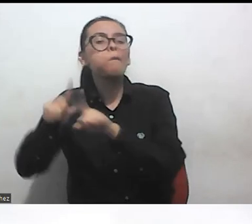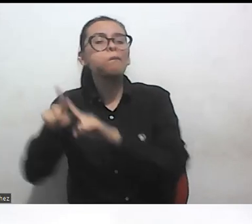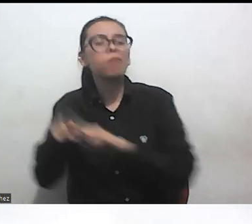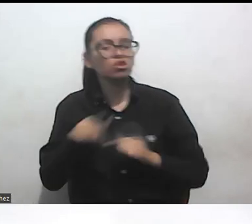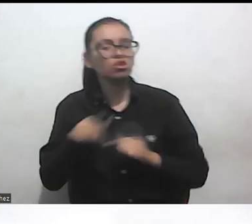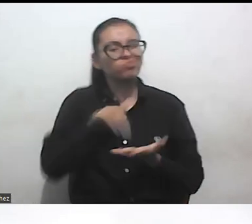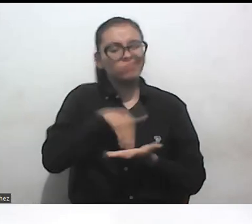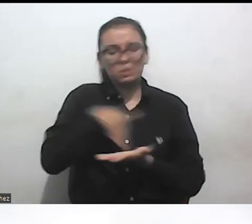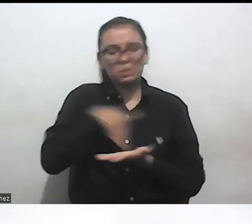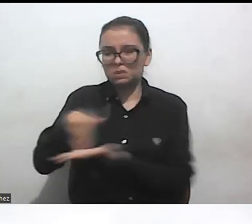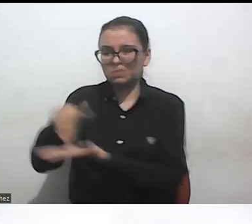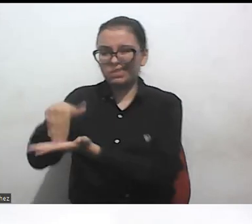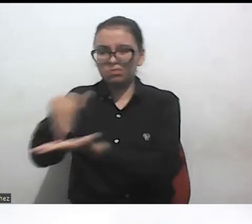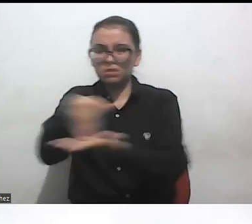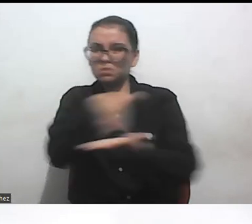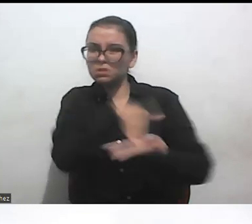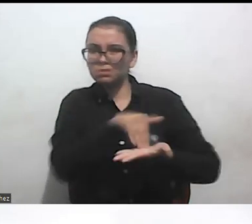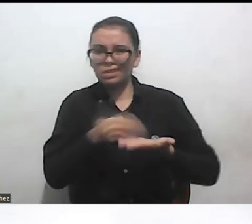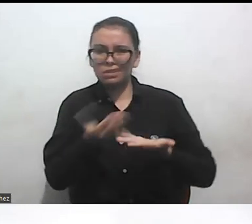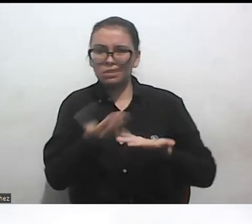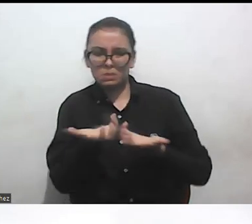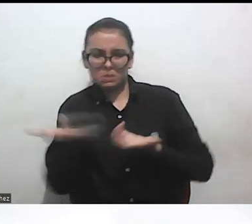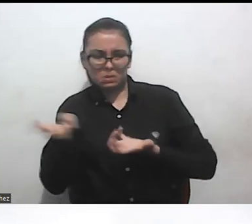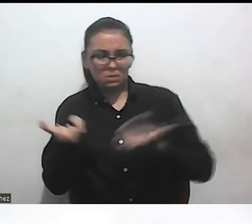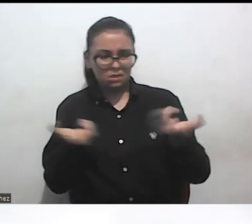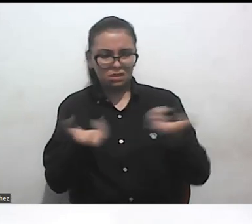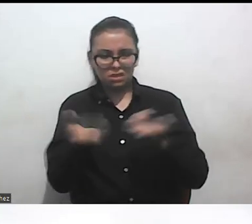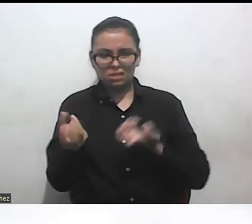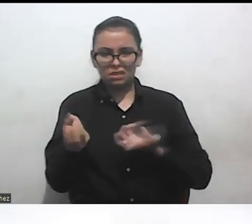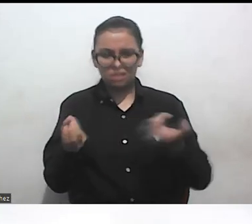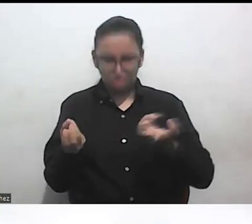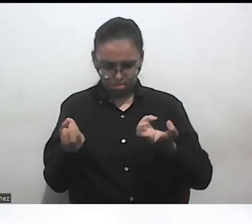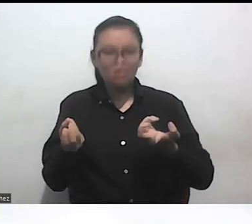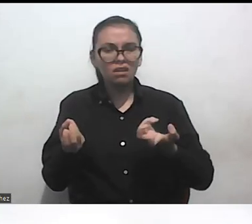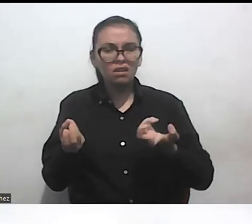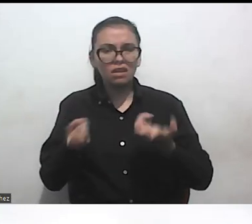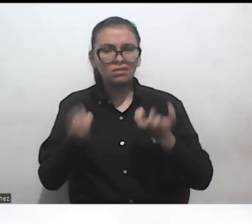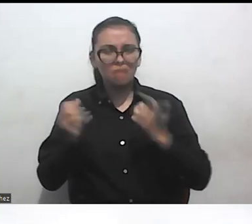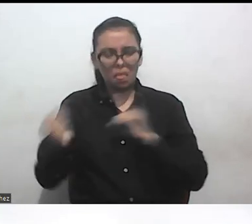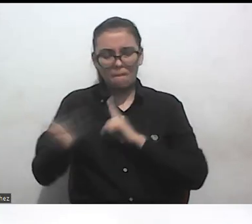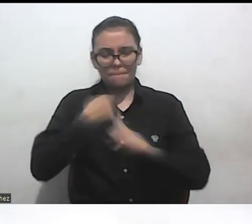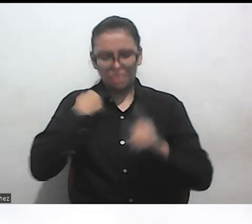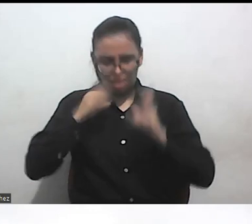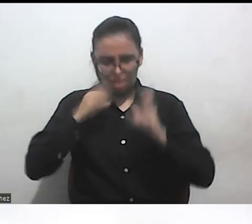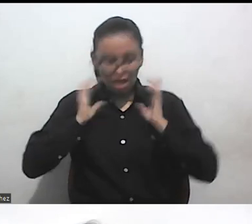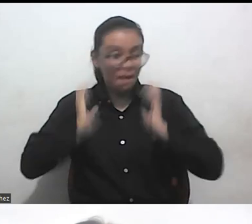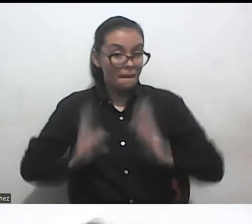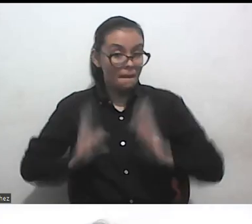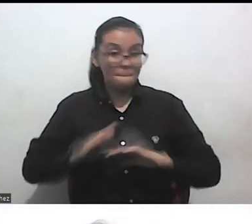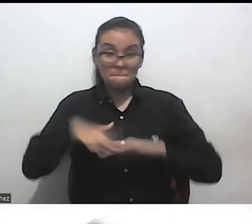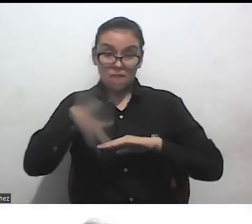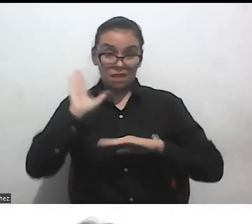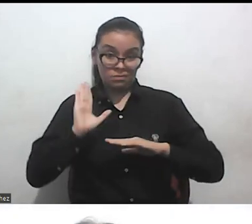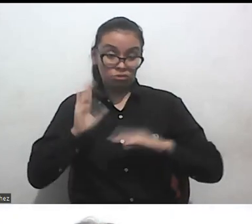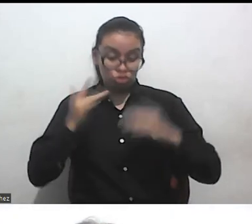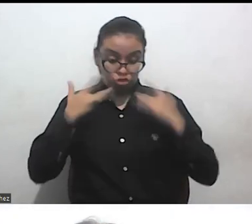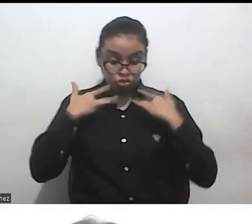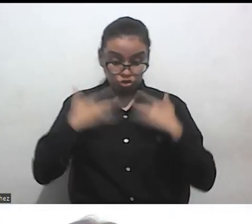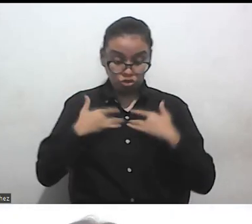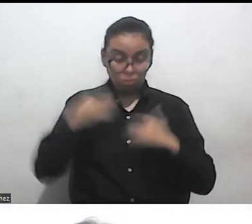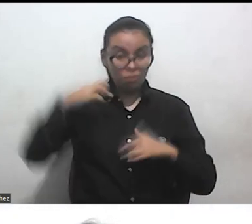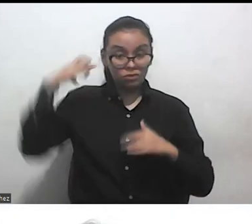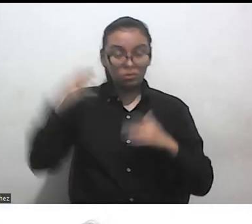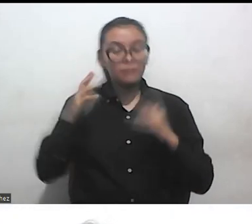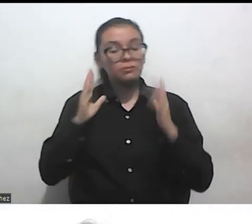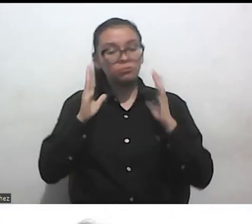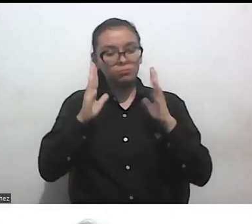importantes omisiones, especialmente cuando hablamos de nuestros cuerpos. Como profesional de la salud, yo creo que los discursos, puede